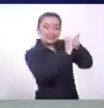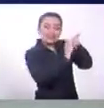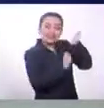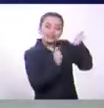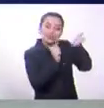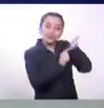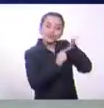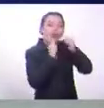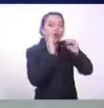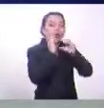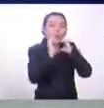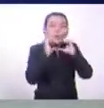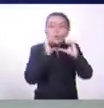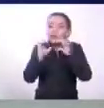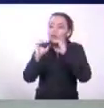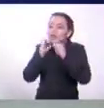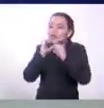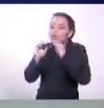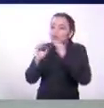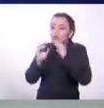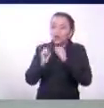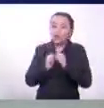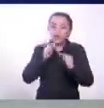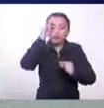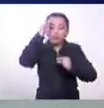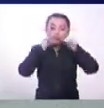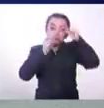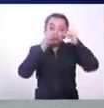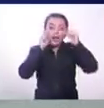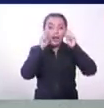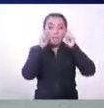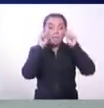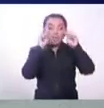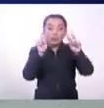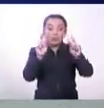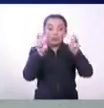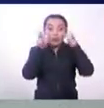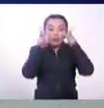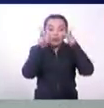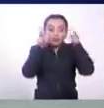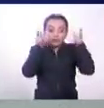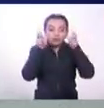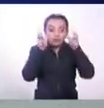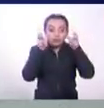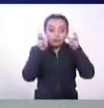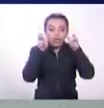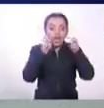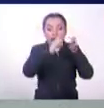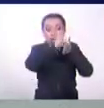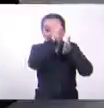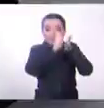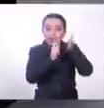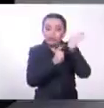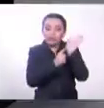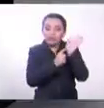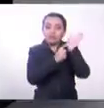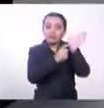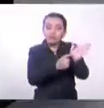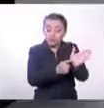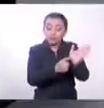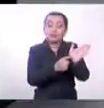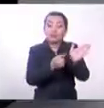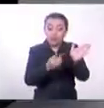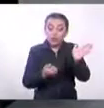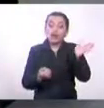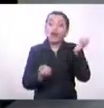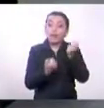verbal, pero también la comunicación Es visual. Es visual. Es símbolos, en Son imágenes. En imágenes que nos ayudan y que estamos, por